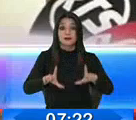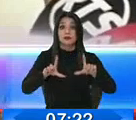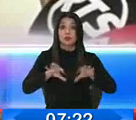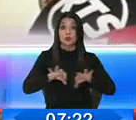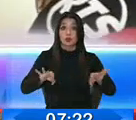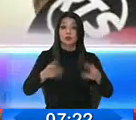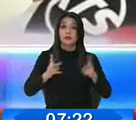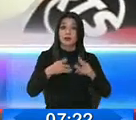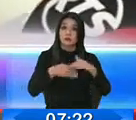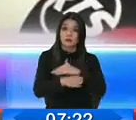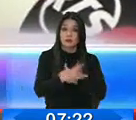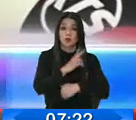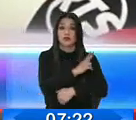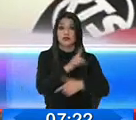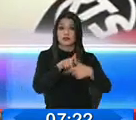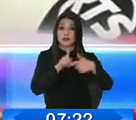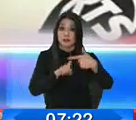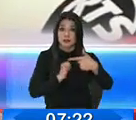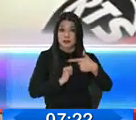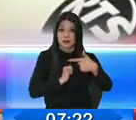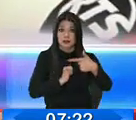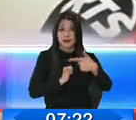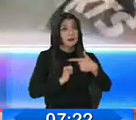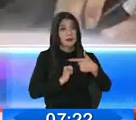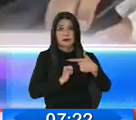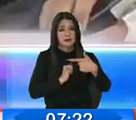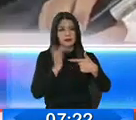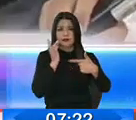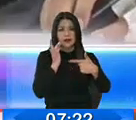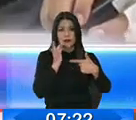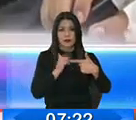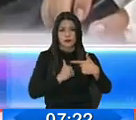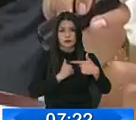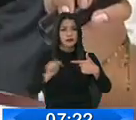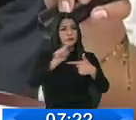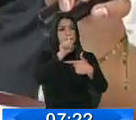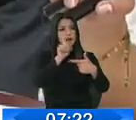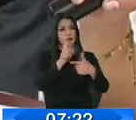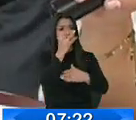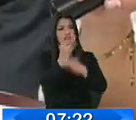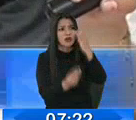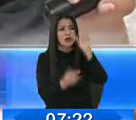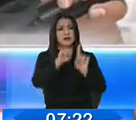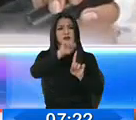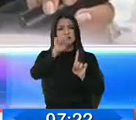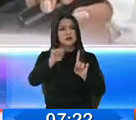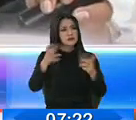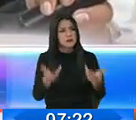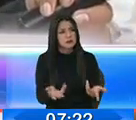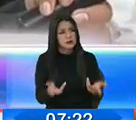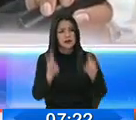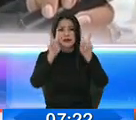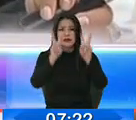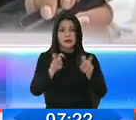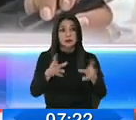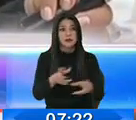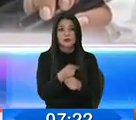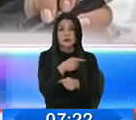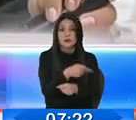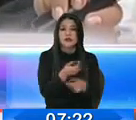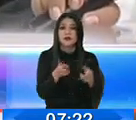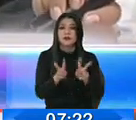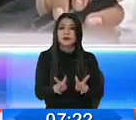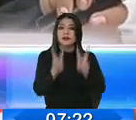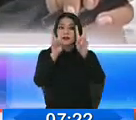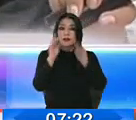para el ingreso a la universidad. Creo que eso es completamente errado. De preguntarse en qué está fallando el sistema, no solamente en el tema de la seguridad, sino en el tema